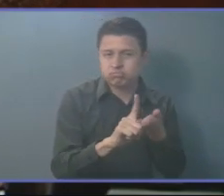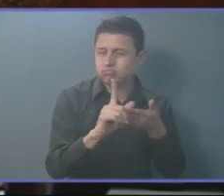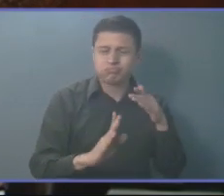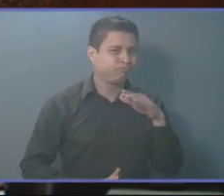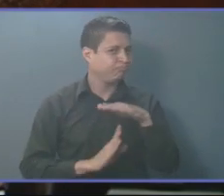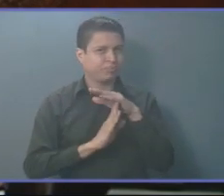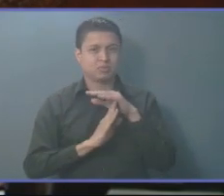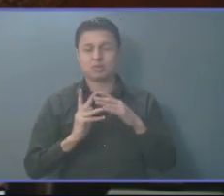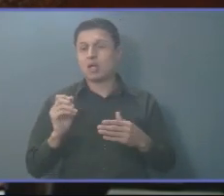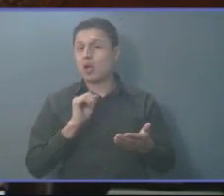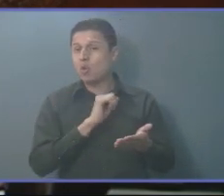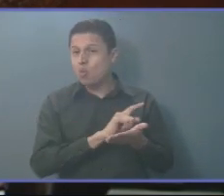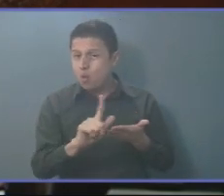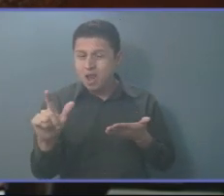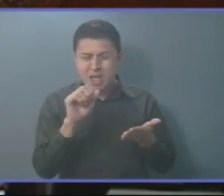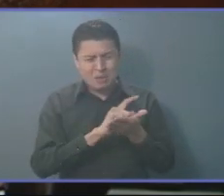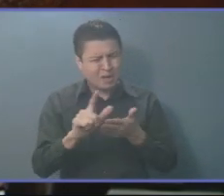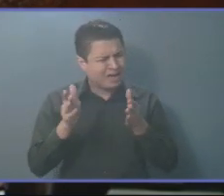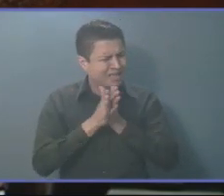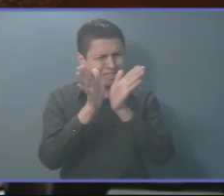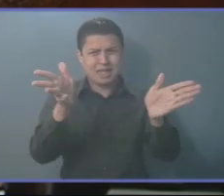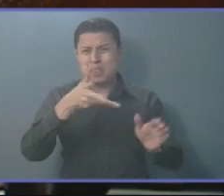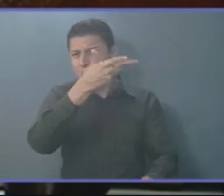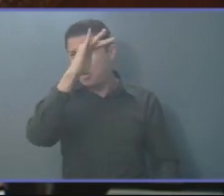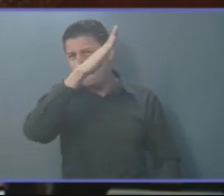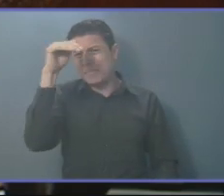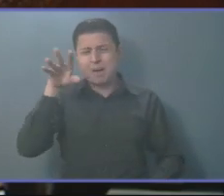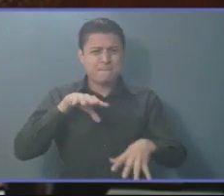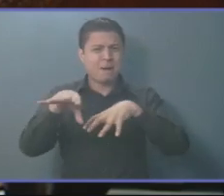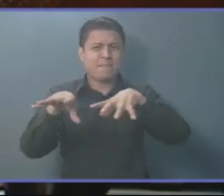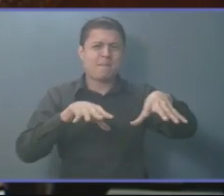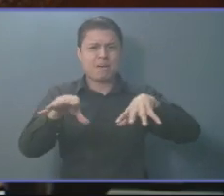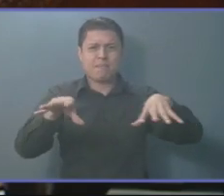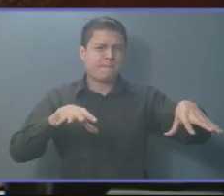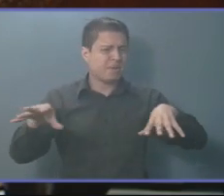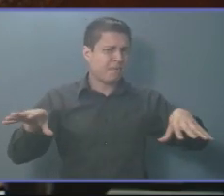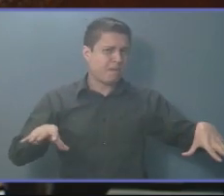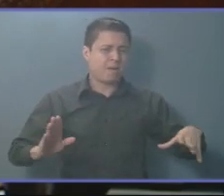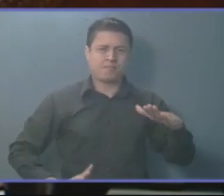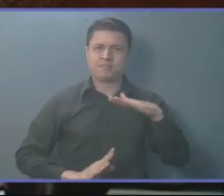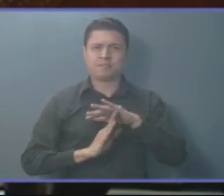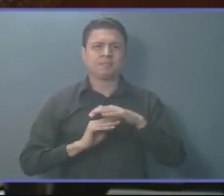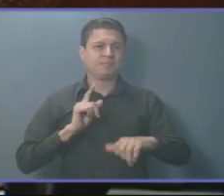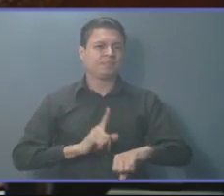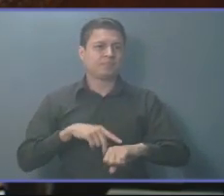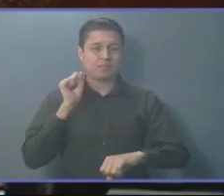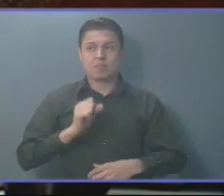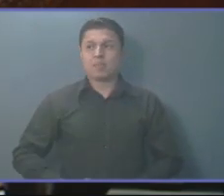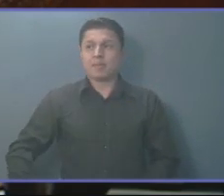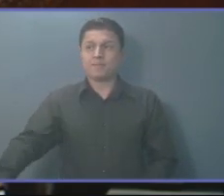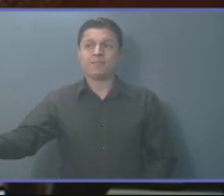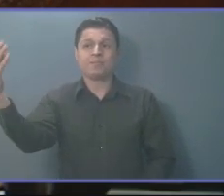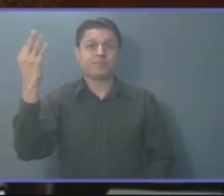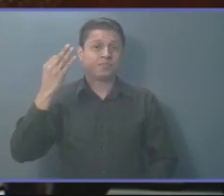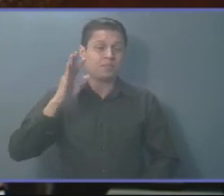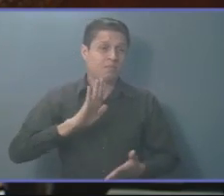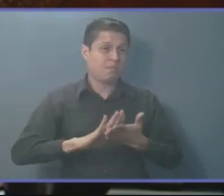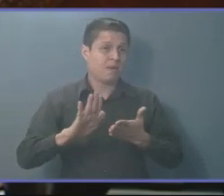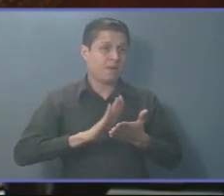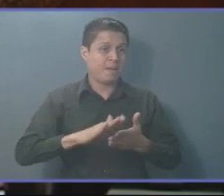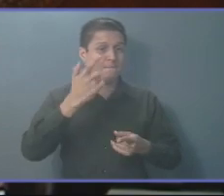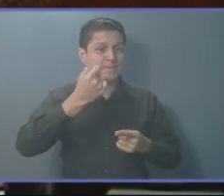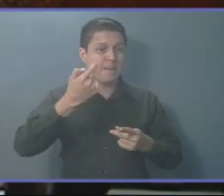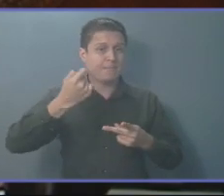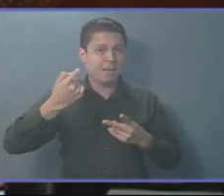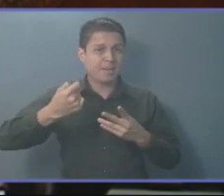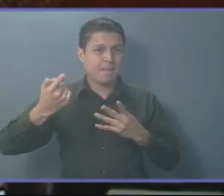centros escolares y demás instituciones académicas deberán remunerar con salario ordinario a su personal durante todo